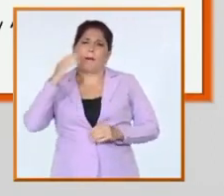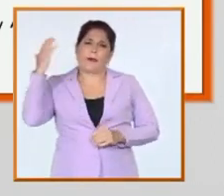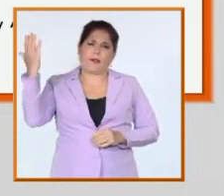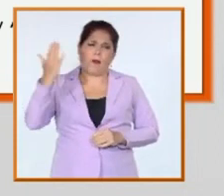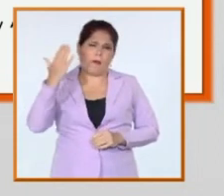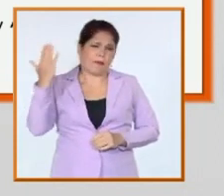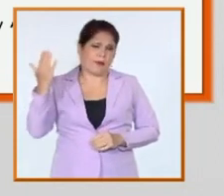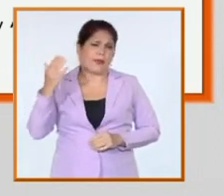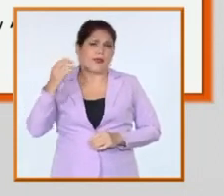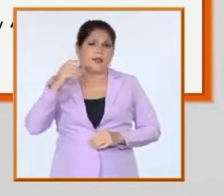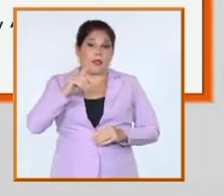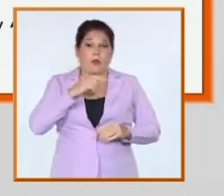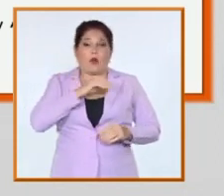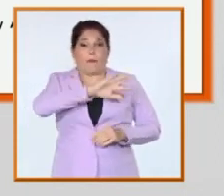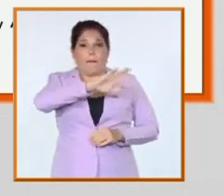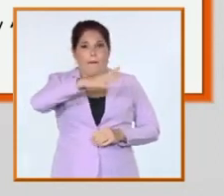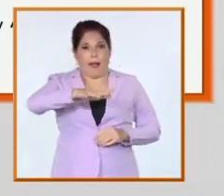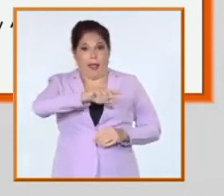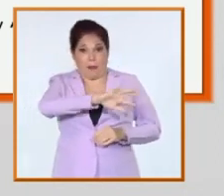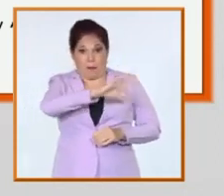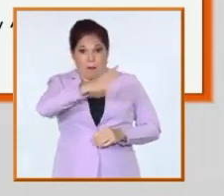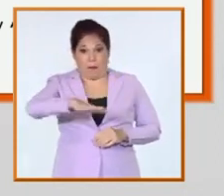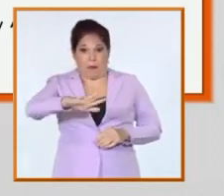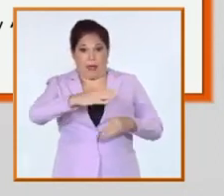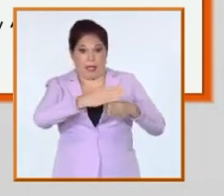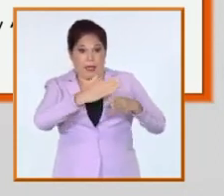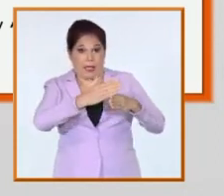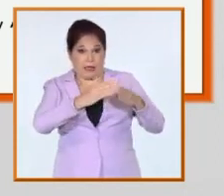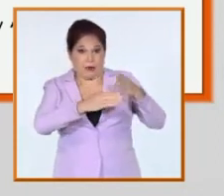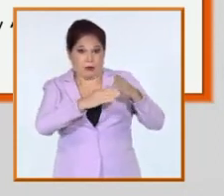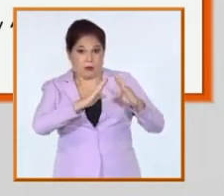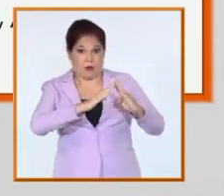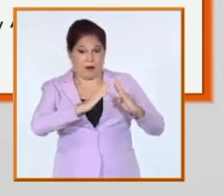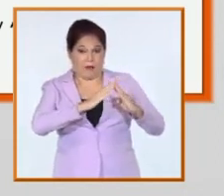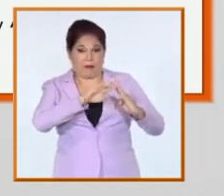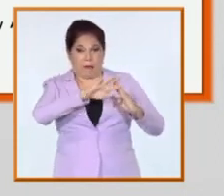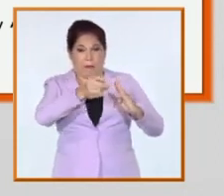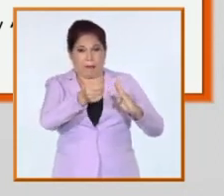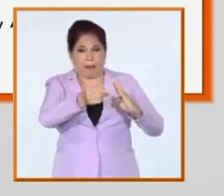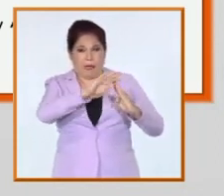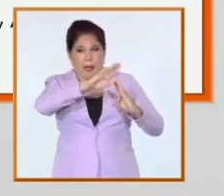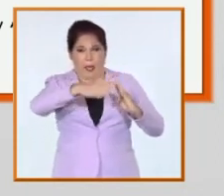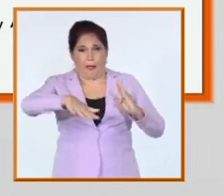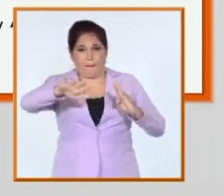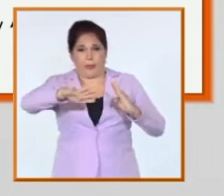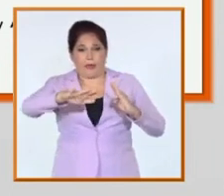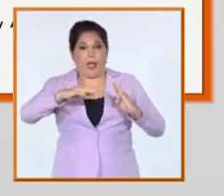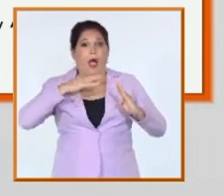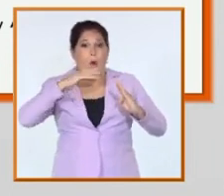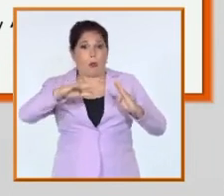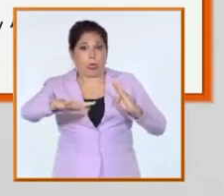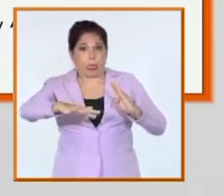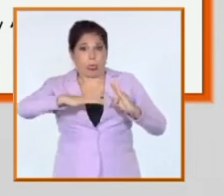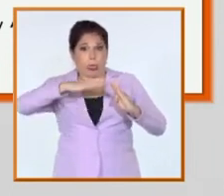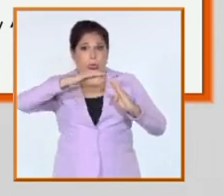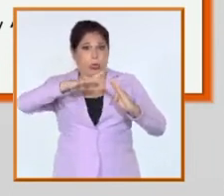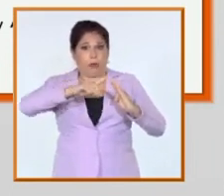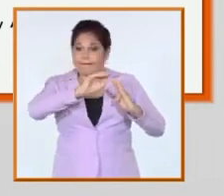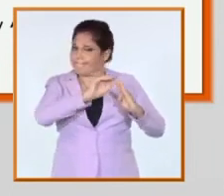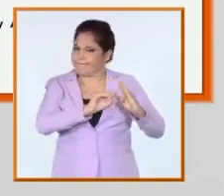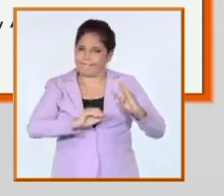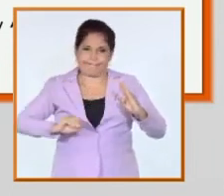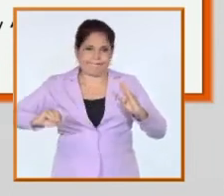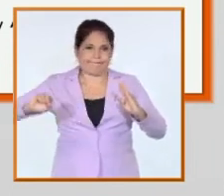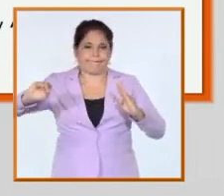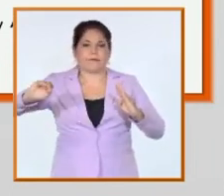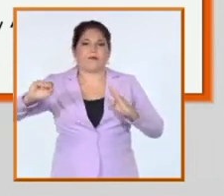la localización de la reubicación de esa vivienda y como expliqué para la estabilización de la fuerza de trabajo en